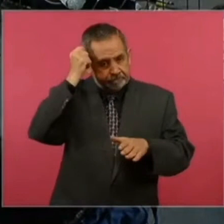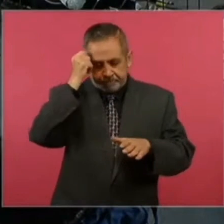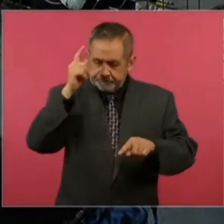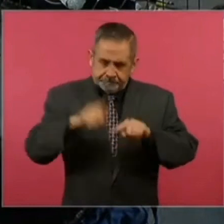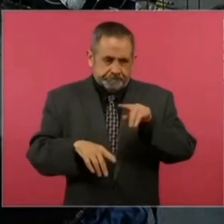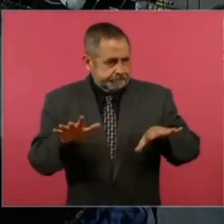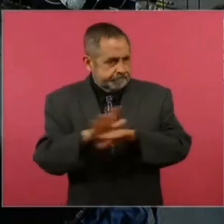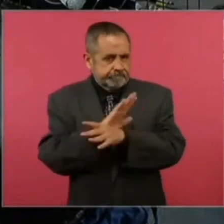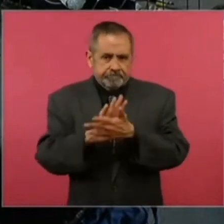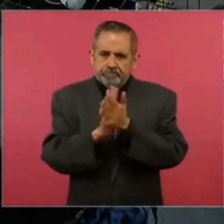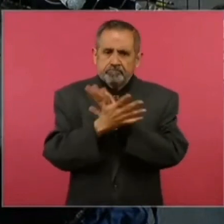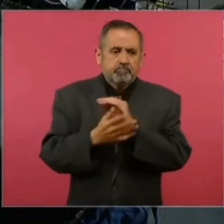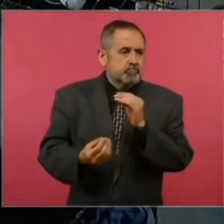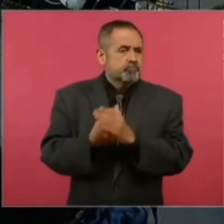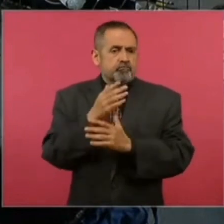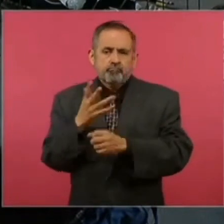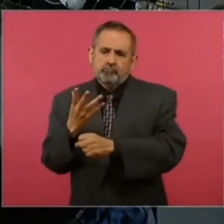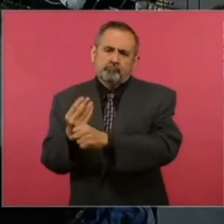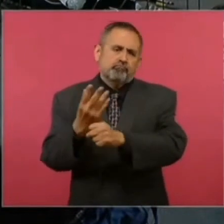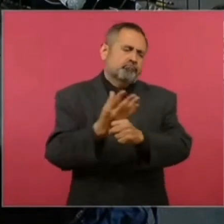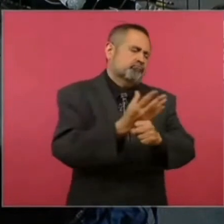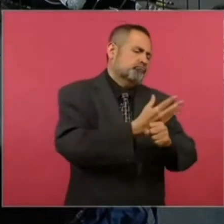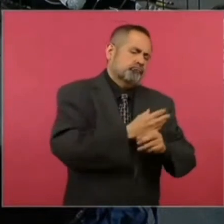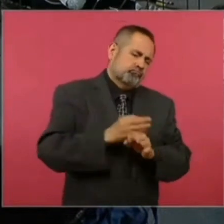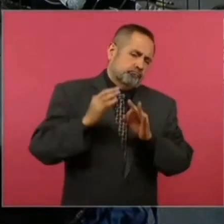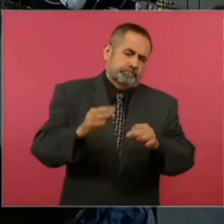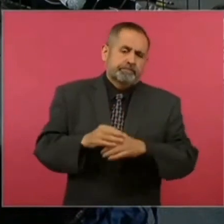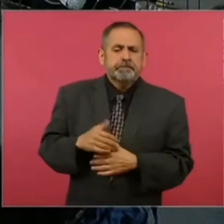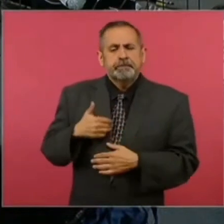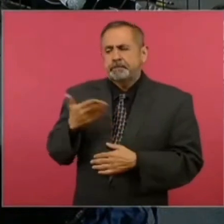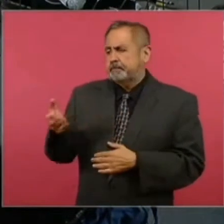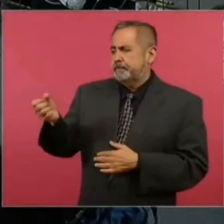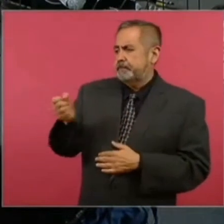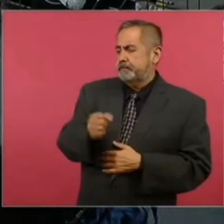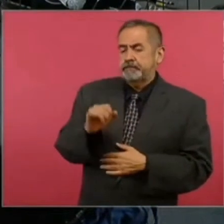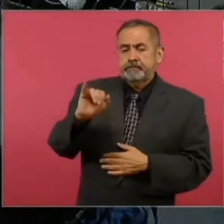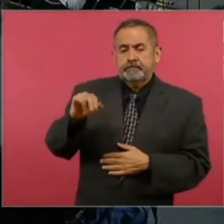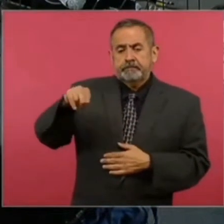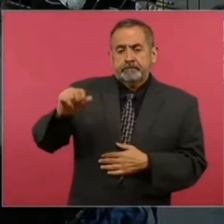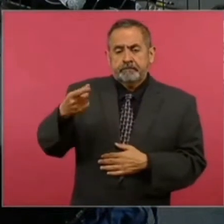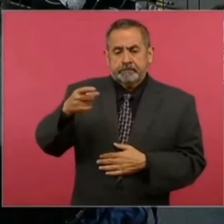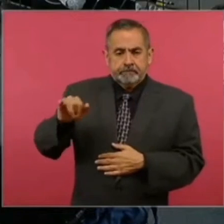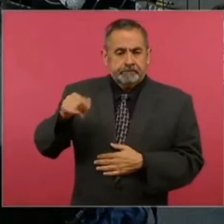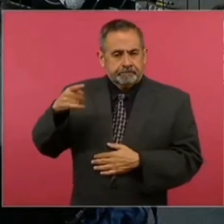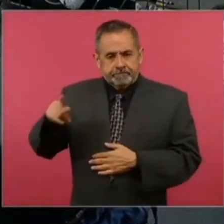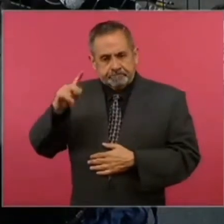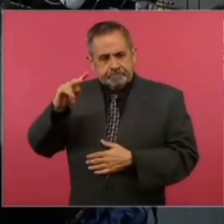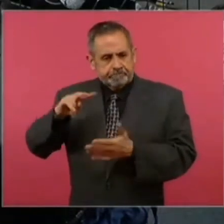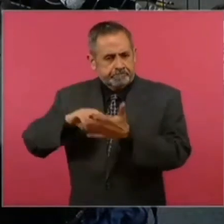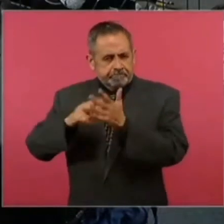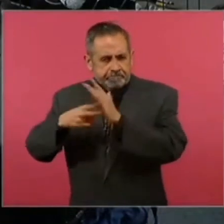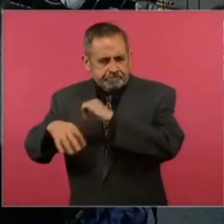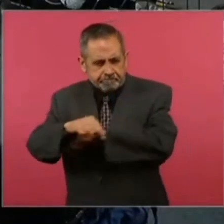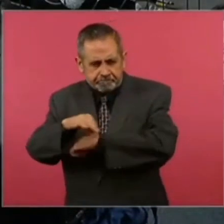aeropuerto de Texcoco. Entonces le vamos a pedir al arquitecto que venga acá. Y sí,